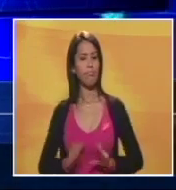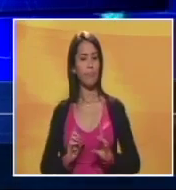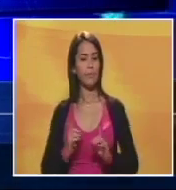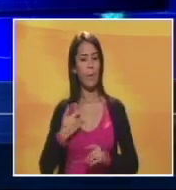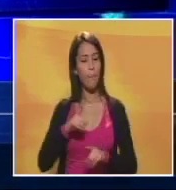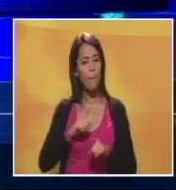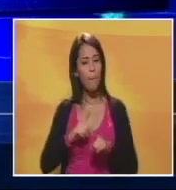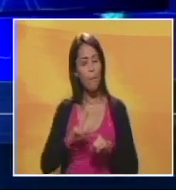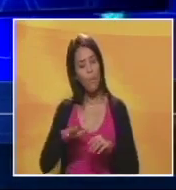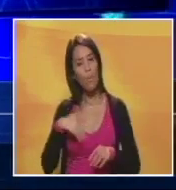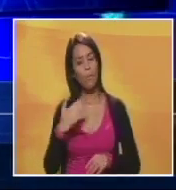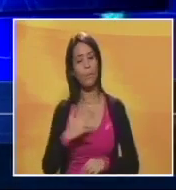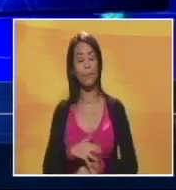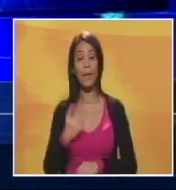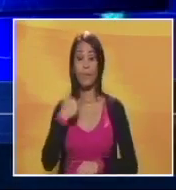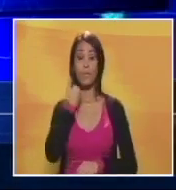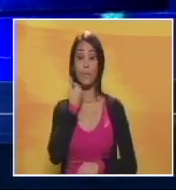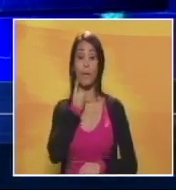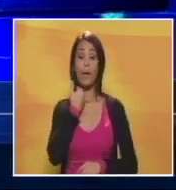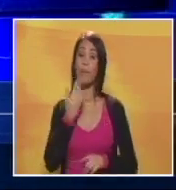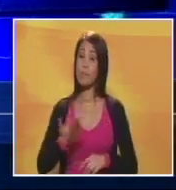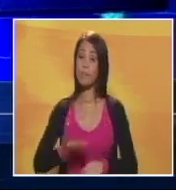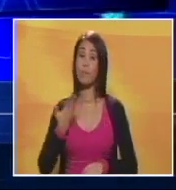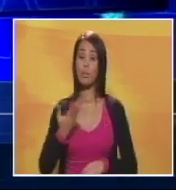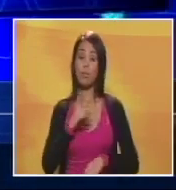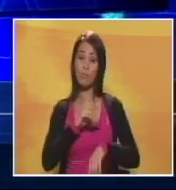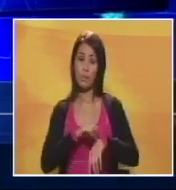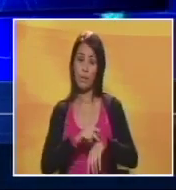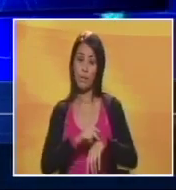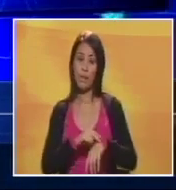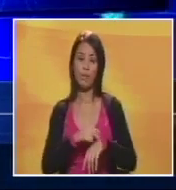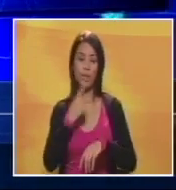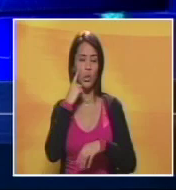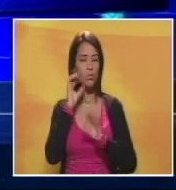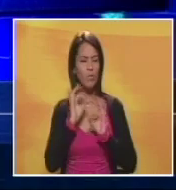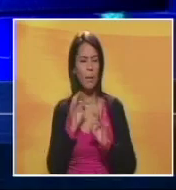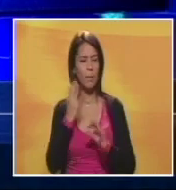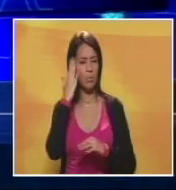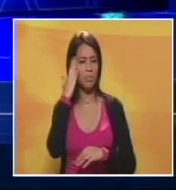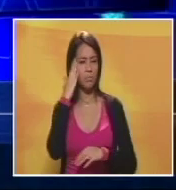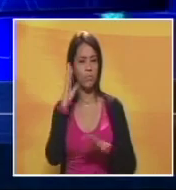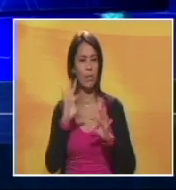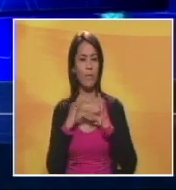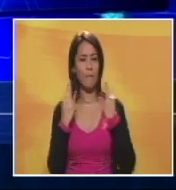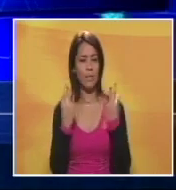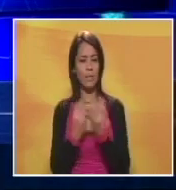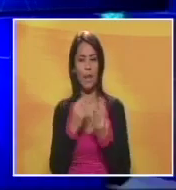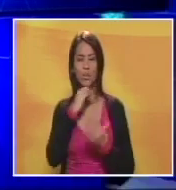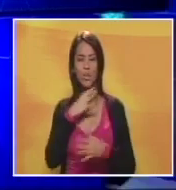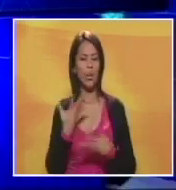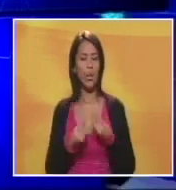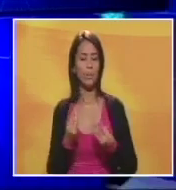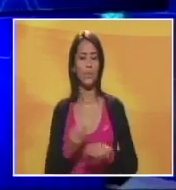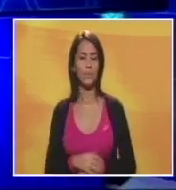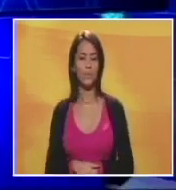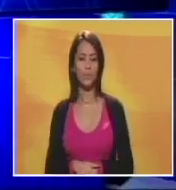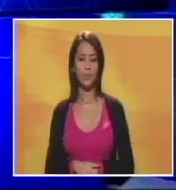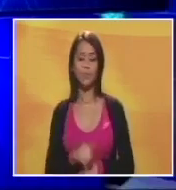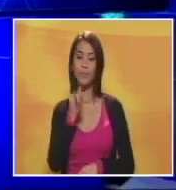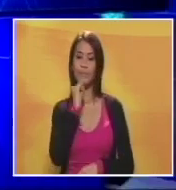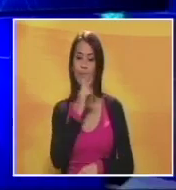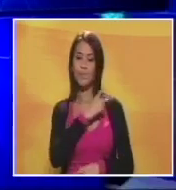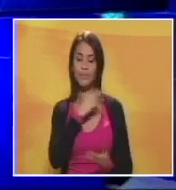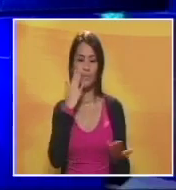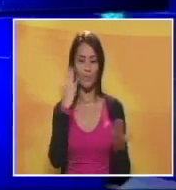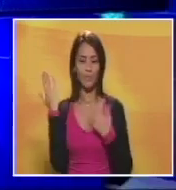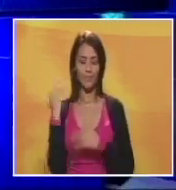padecer esta enfermedad. Por eso es importante que el especialista conozca el historial familiar. Nuestras redes sociales en pantalla. Soy Joyce Adrián. Hasta